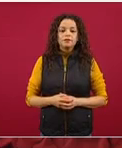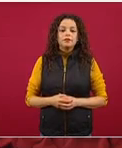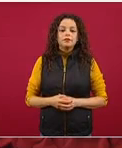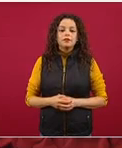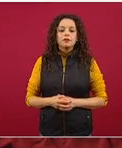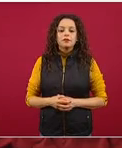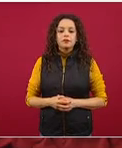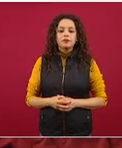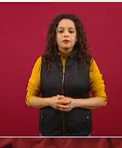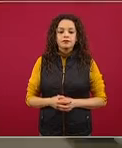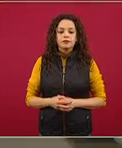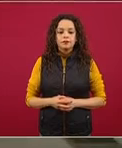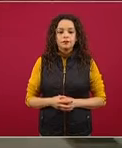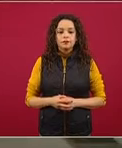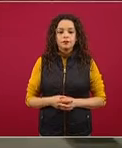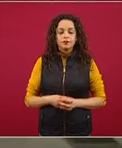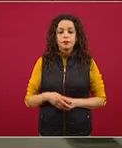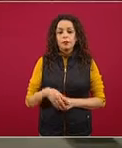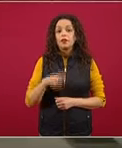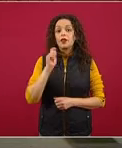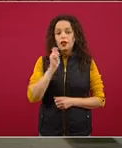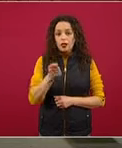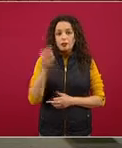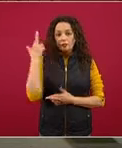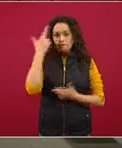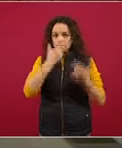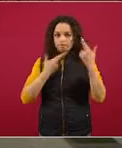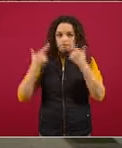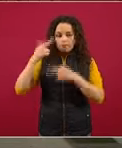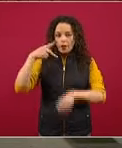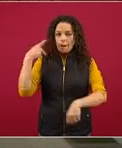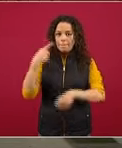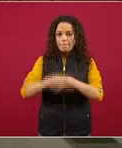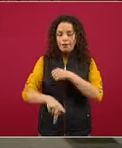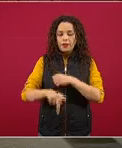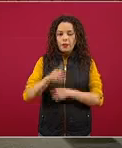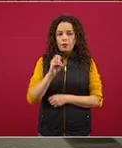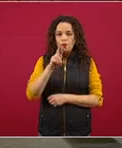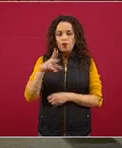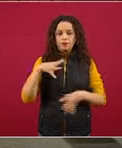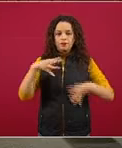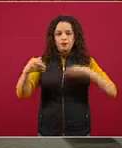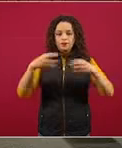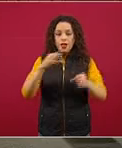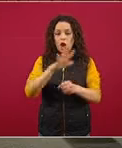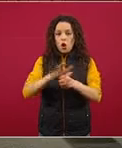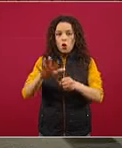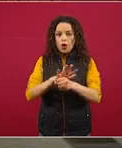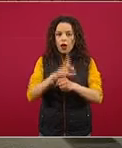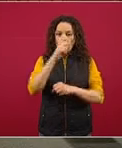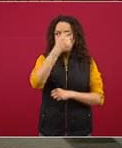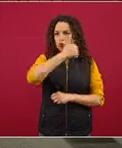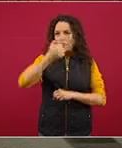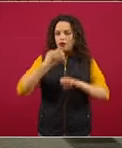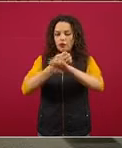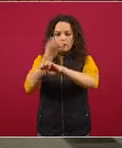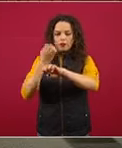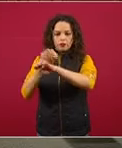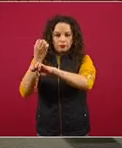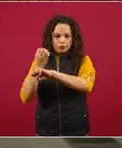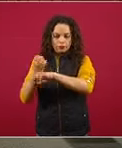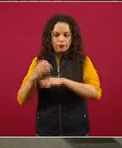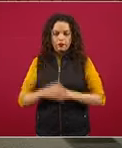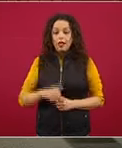el análisis de riesgo epidémico local en cada uno de los estados de nuestra República.